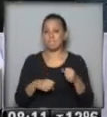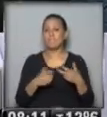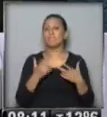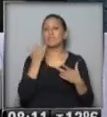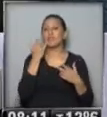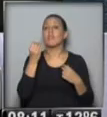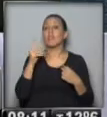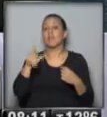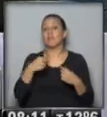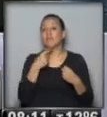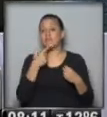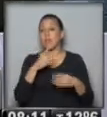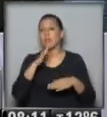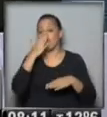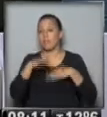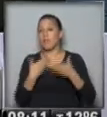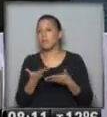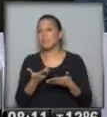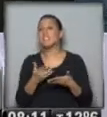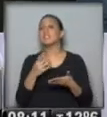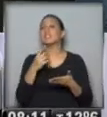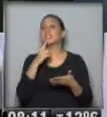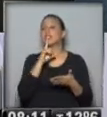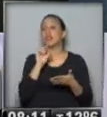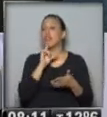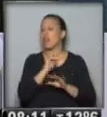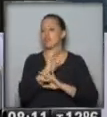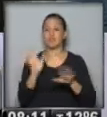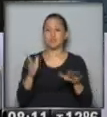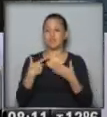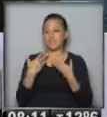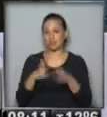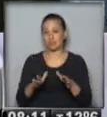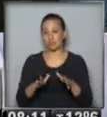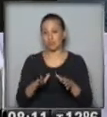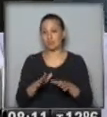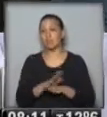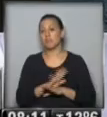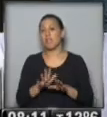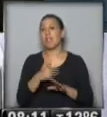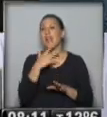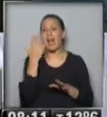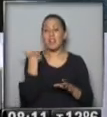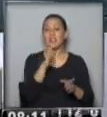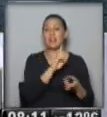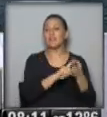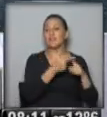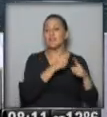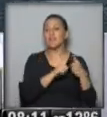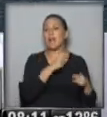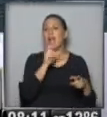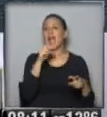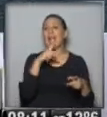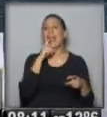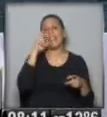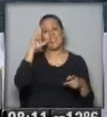derivó justamente que horas después gallego diera el portazo definitivo consensuado de alguna manera con javier cantero el presidente de